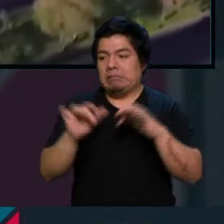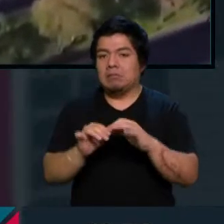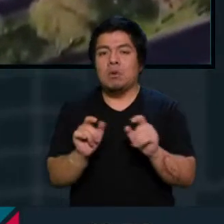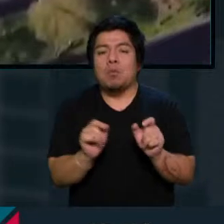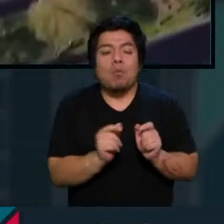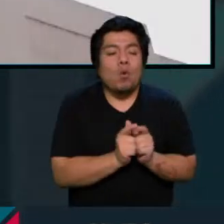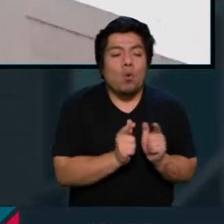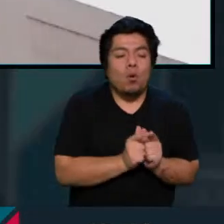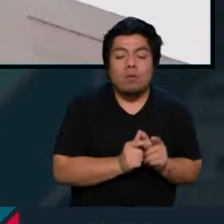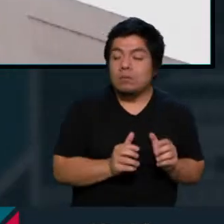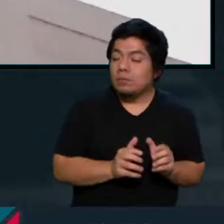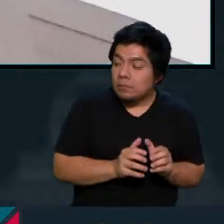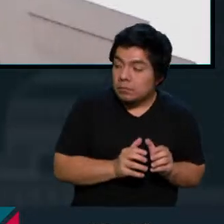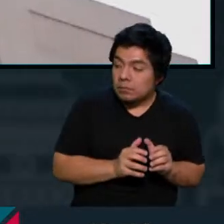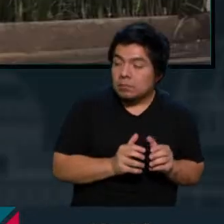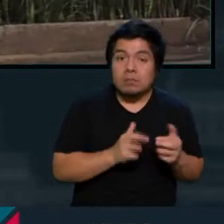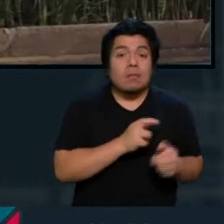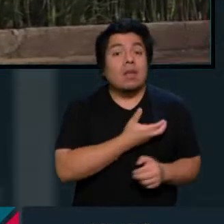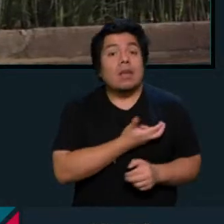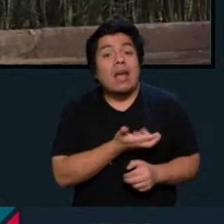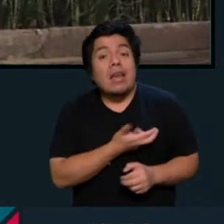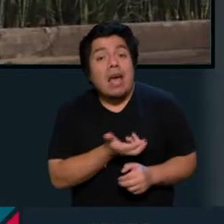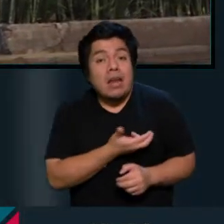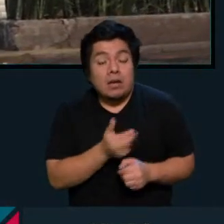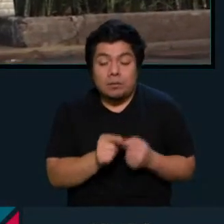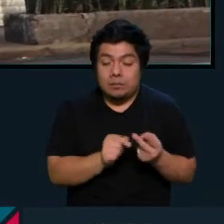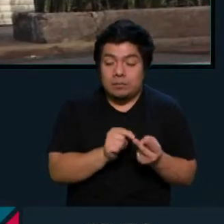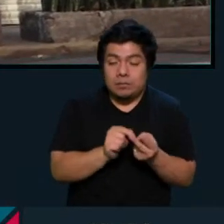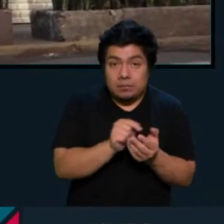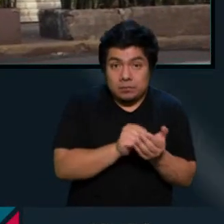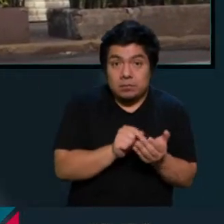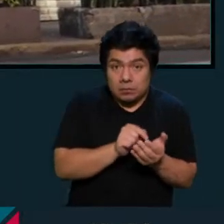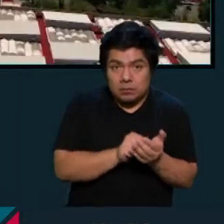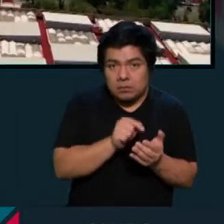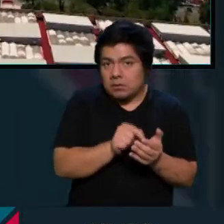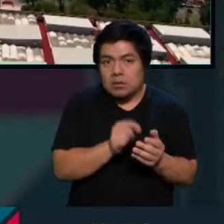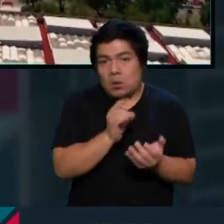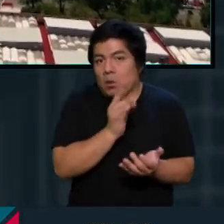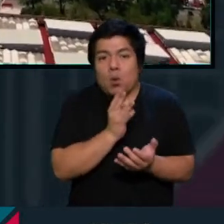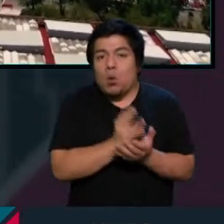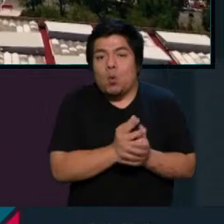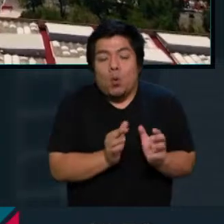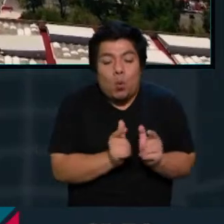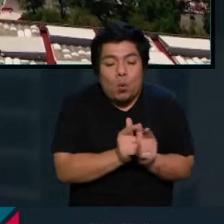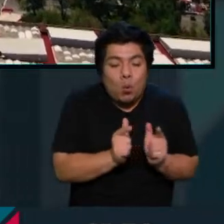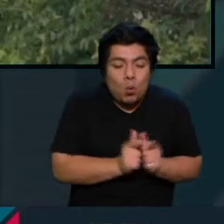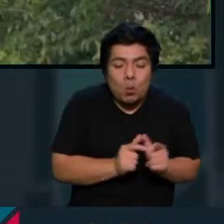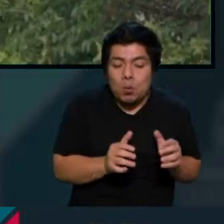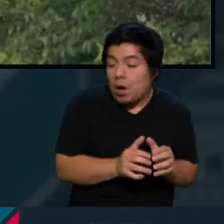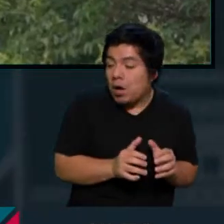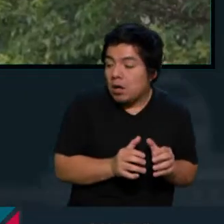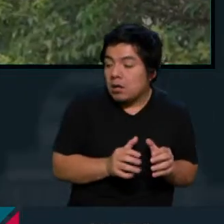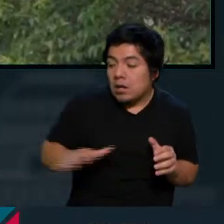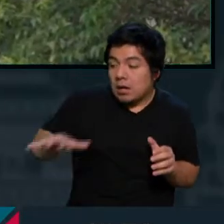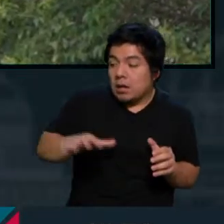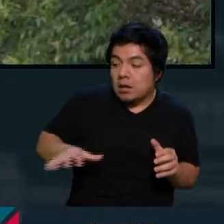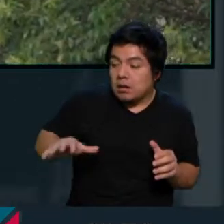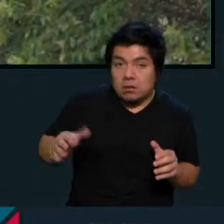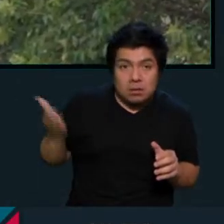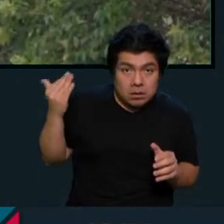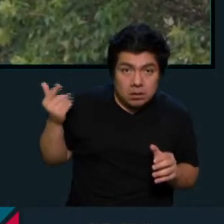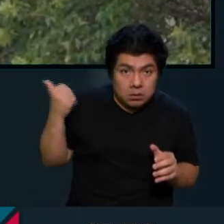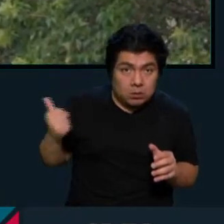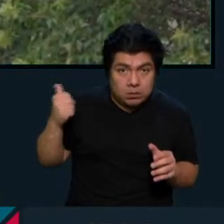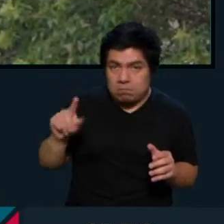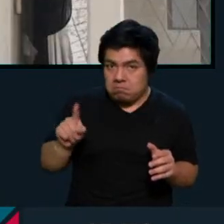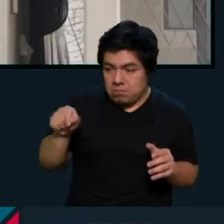manos de restaurantes, de lugares que están satisfaciendo una demanda diferente a la que teníamos hace unos